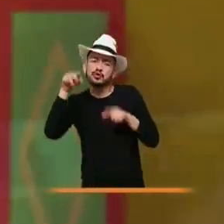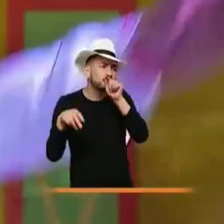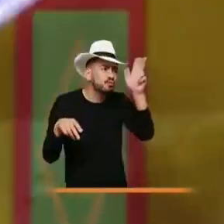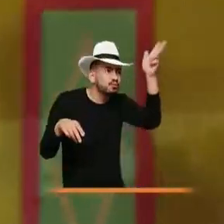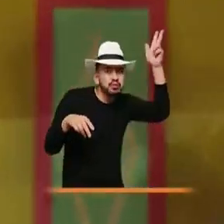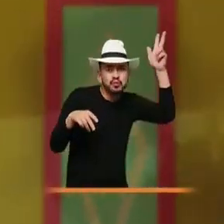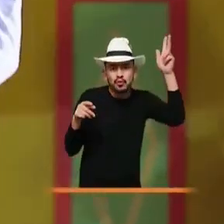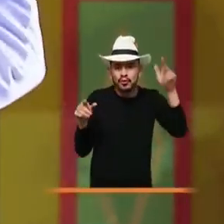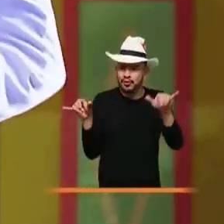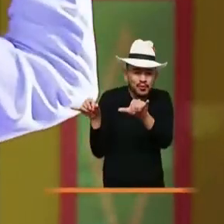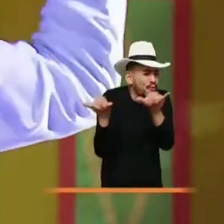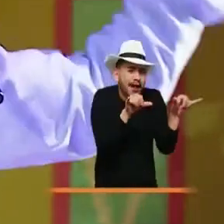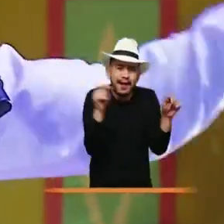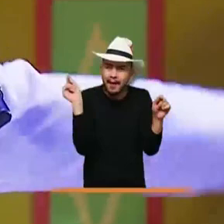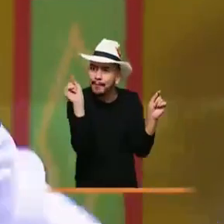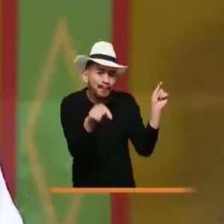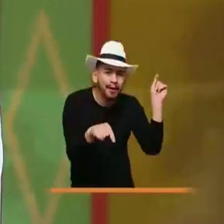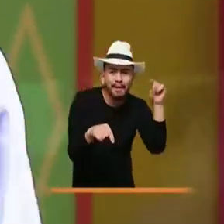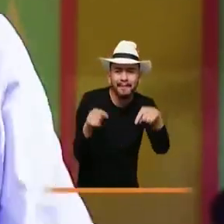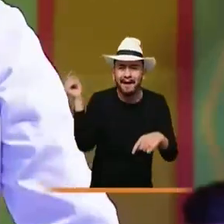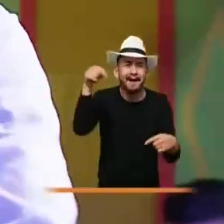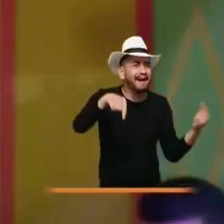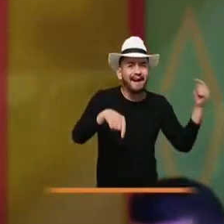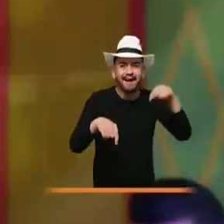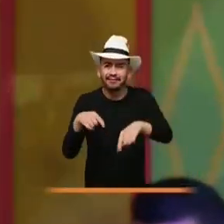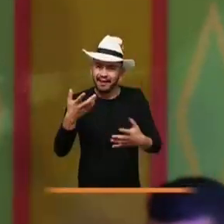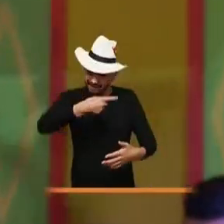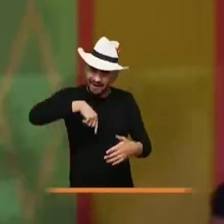es abuelo para la china